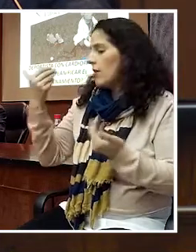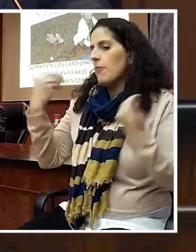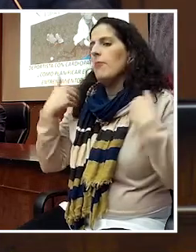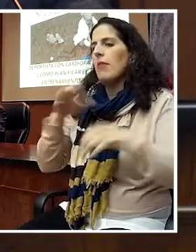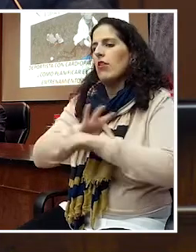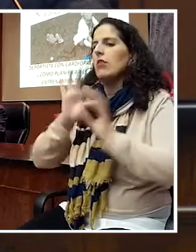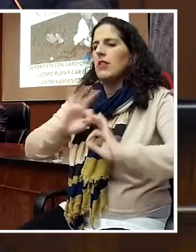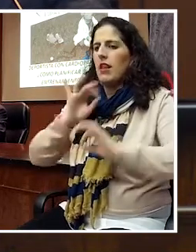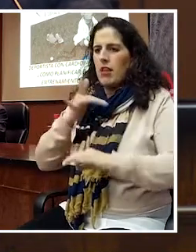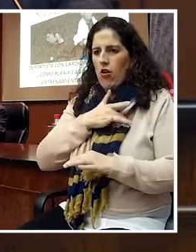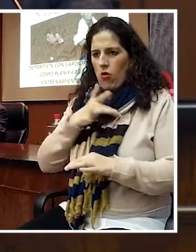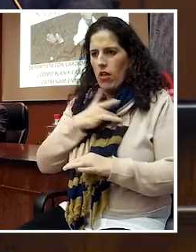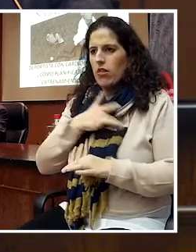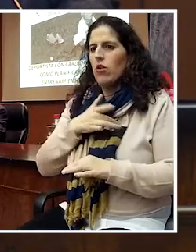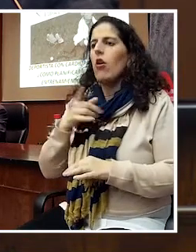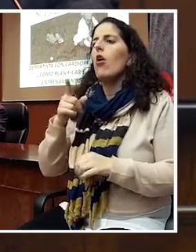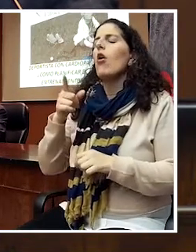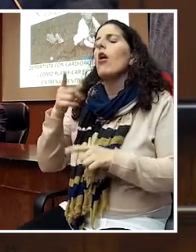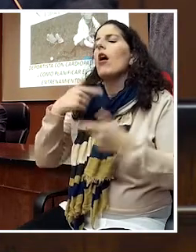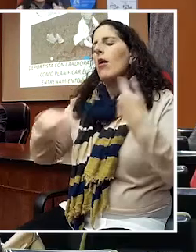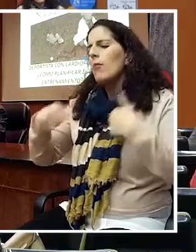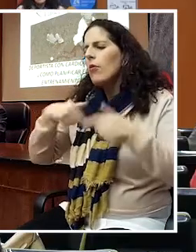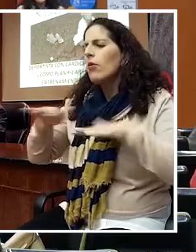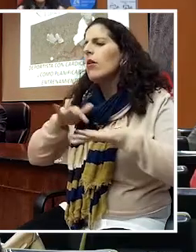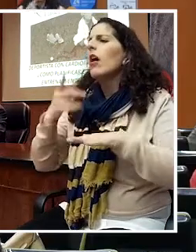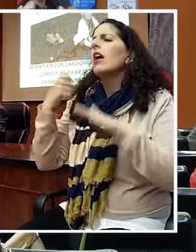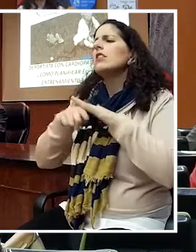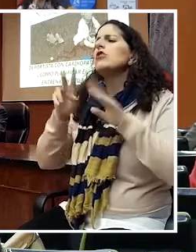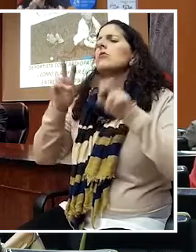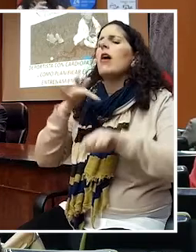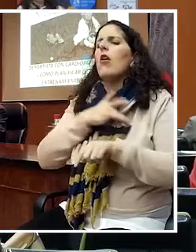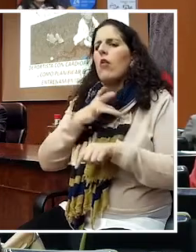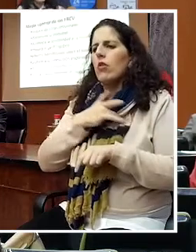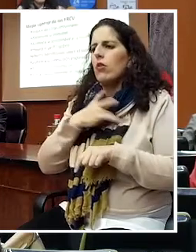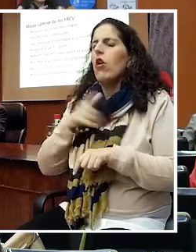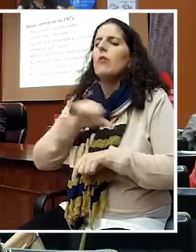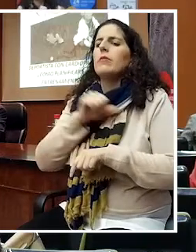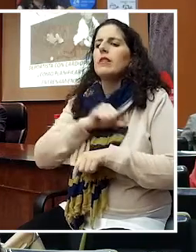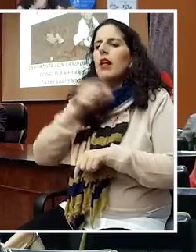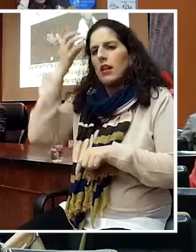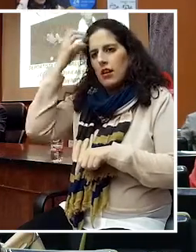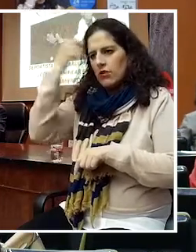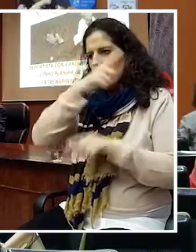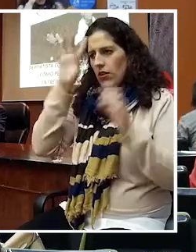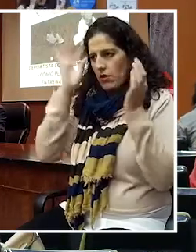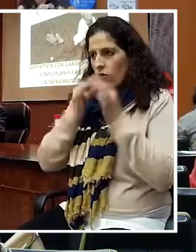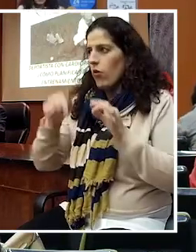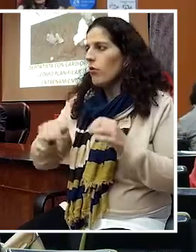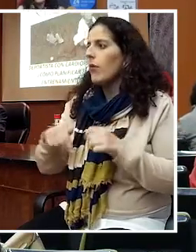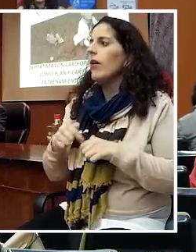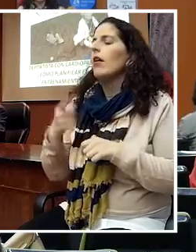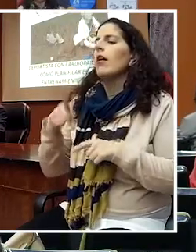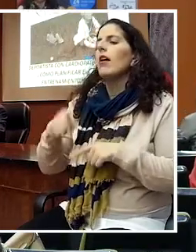médico especialista de cardiología, unidad hemodinámica, unidad de gestión clínica de cardiología, Hospital Universitario Reina Sofía de Córdoba,